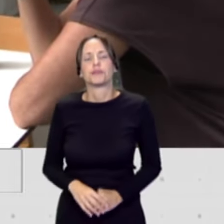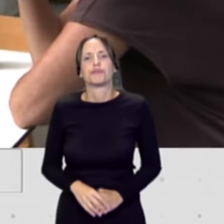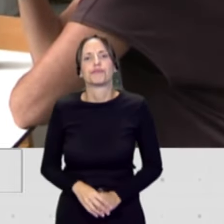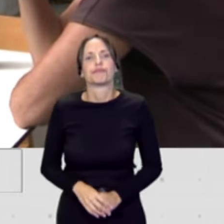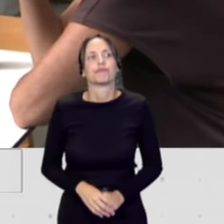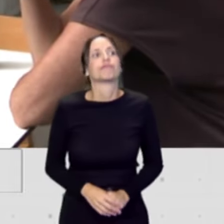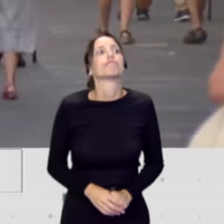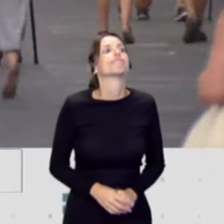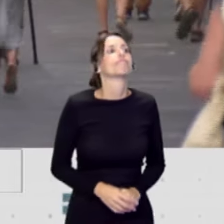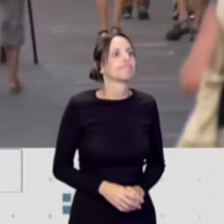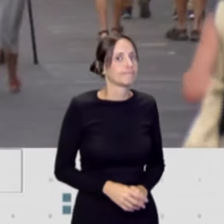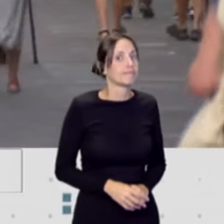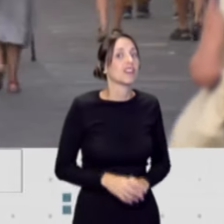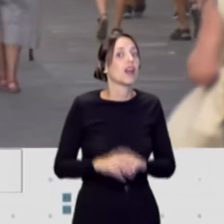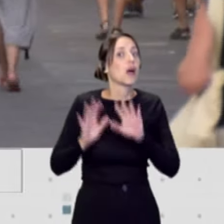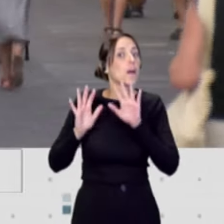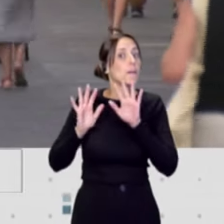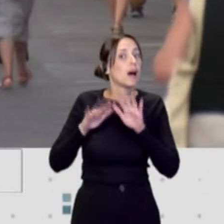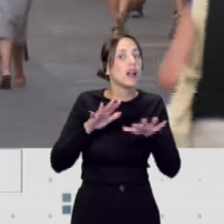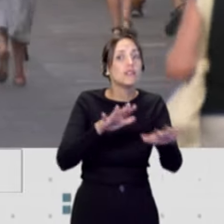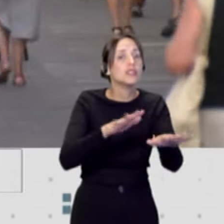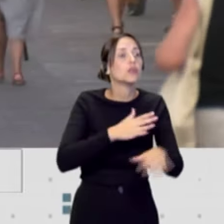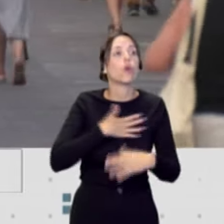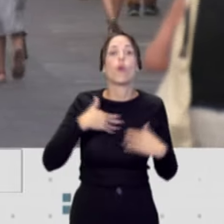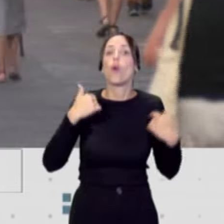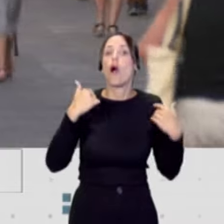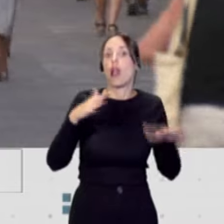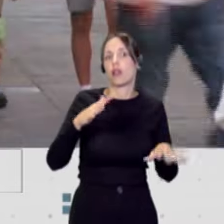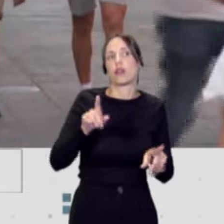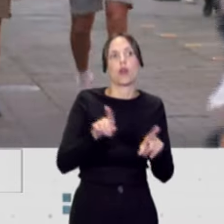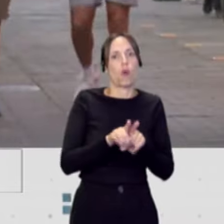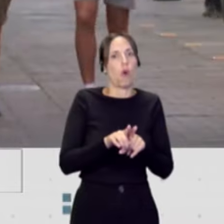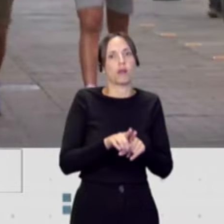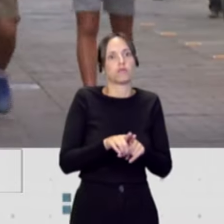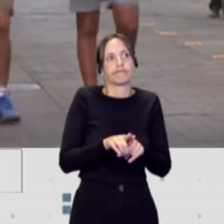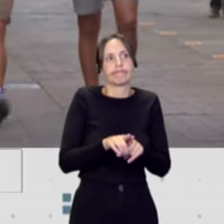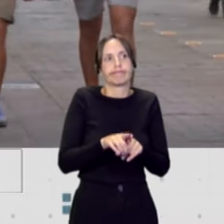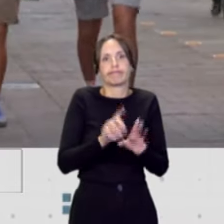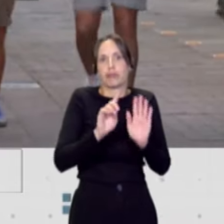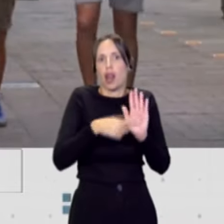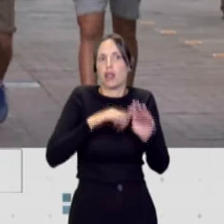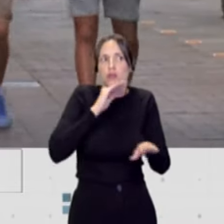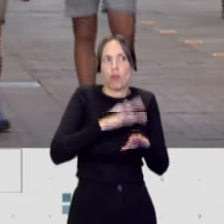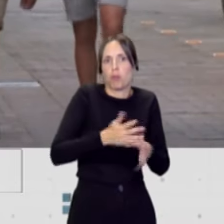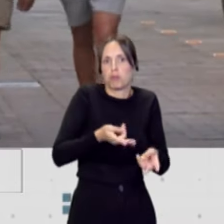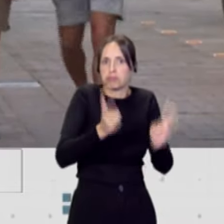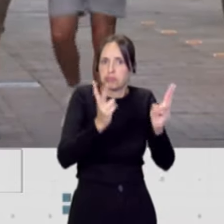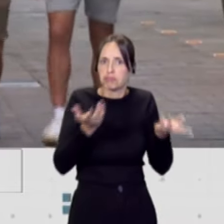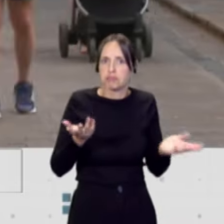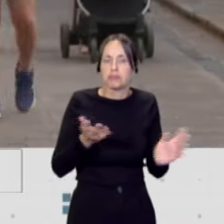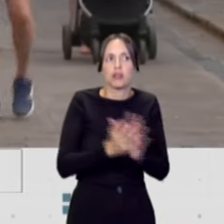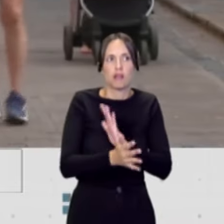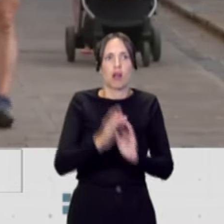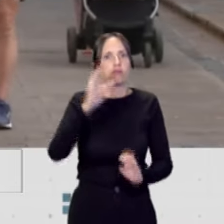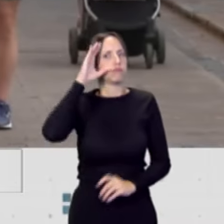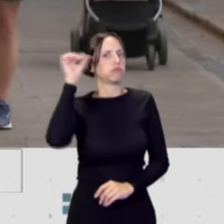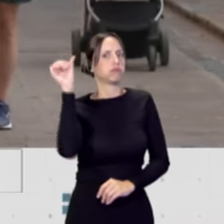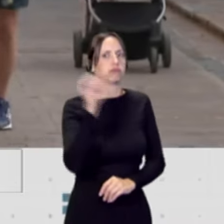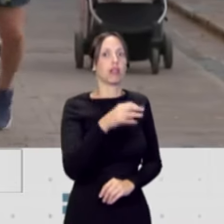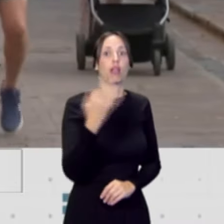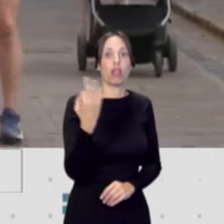Bueno, toda manifestación obviamente es legítima, se tiene que escuchar. Siempre yo creo que es una obligación de todos los representantes